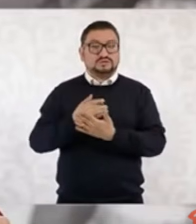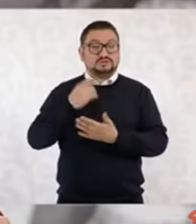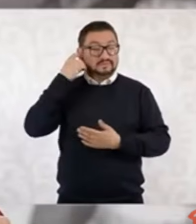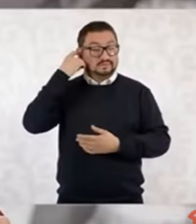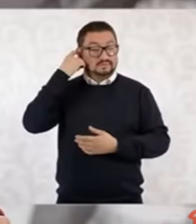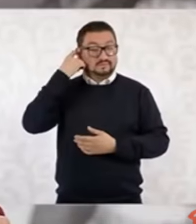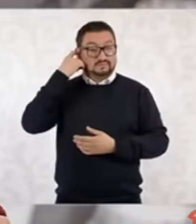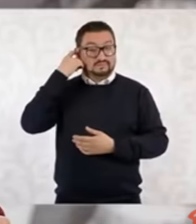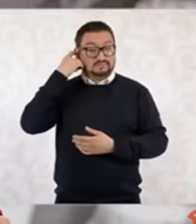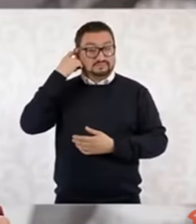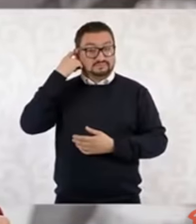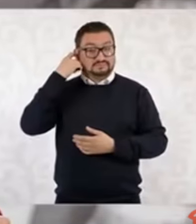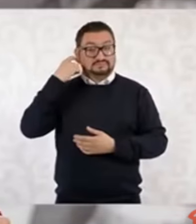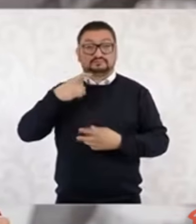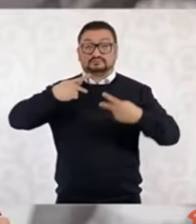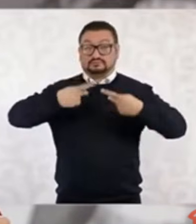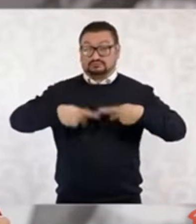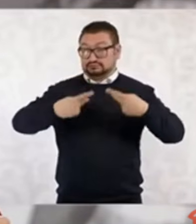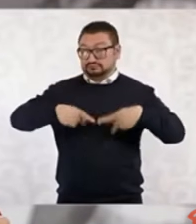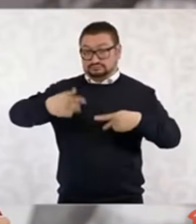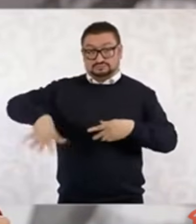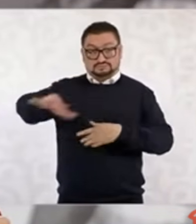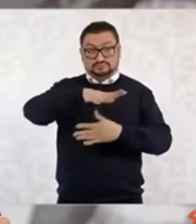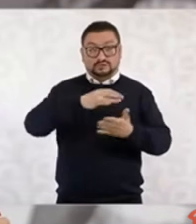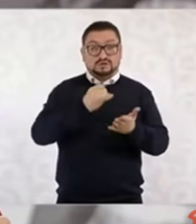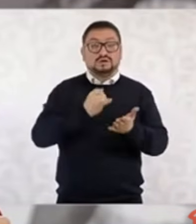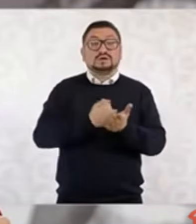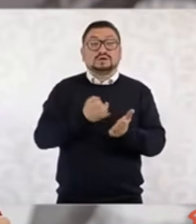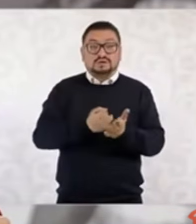sencillamente con que la gente pague sus impuestos